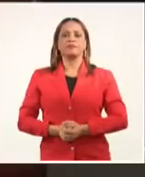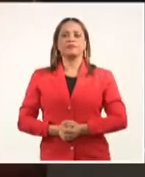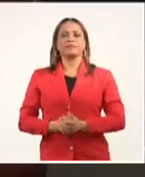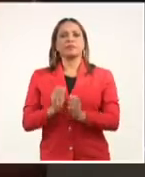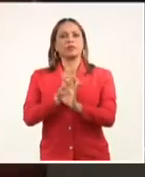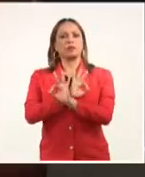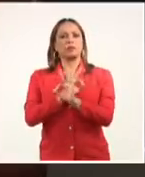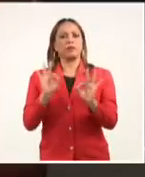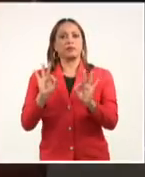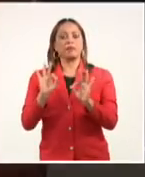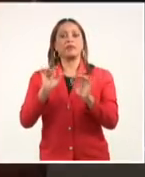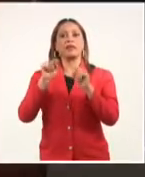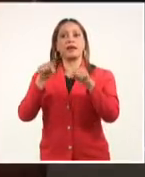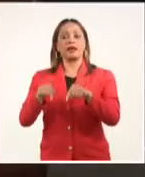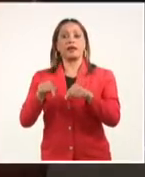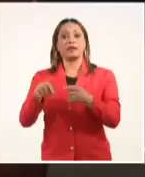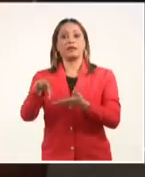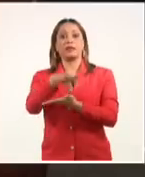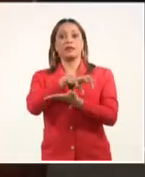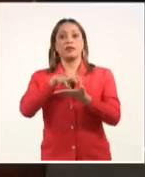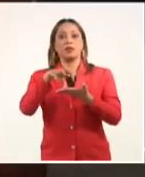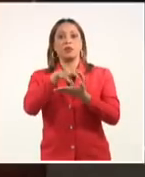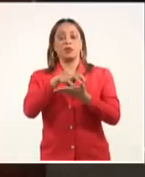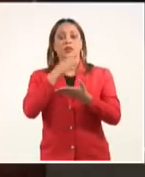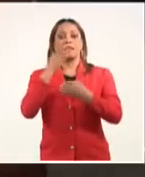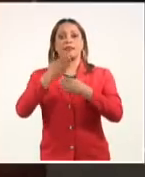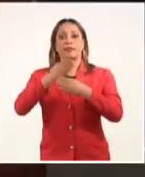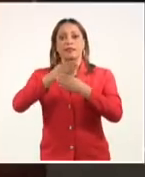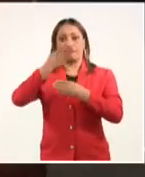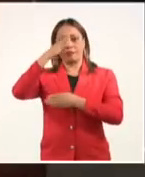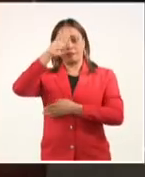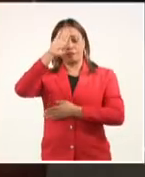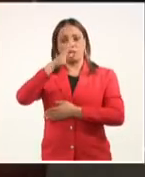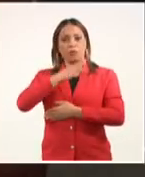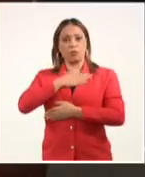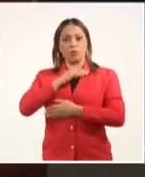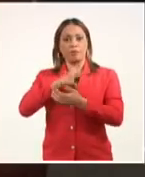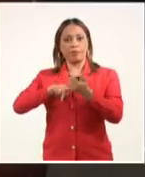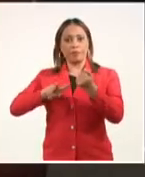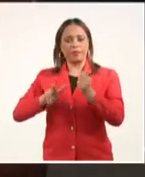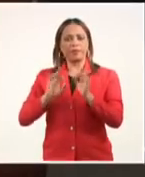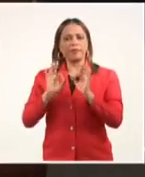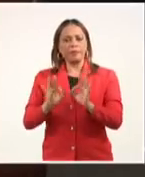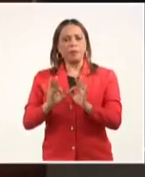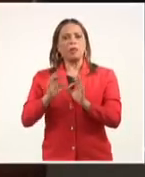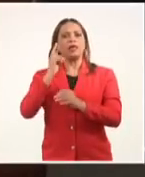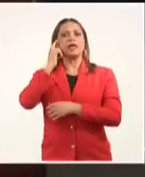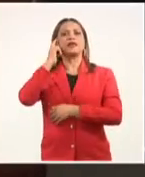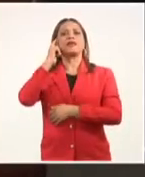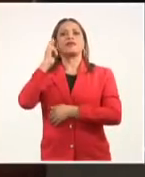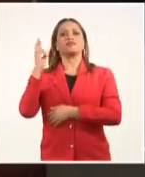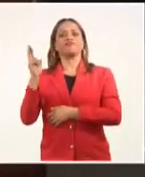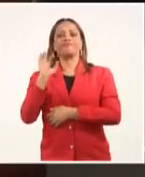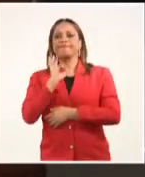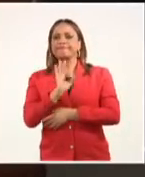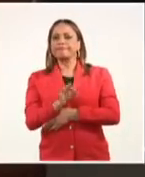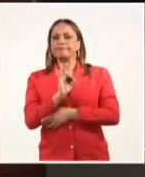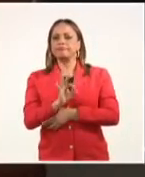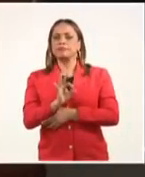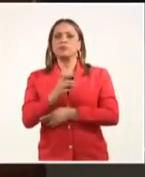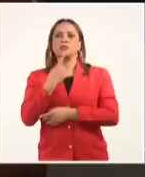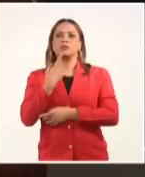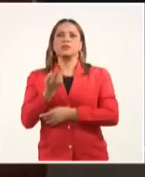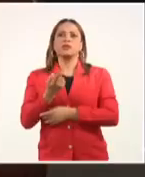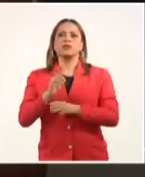especialmente aquí en la heroica ciudad de Santiago de Cuba, que atesora sus